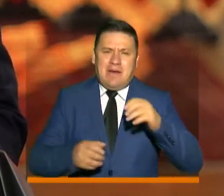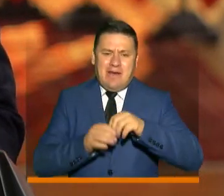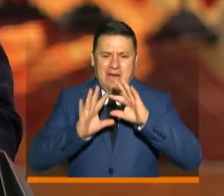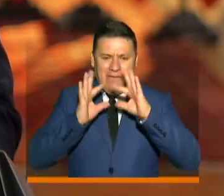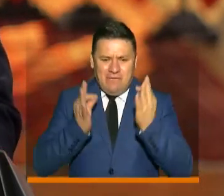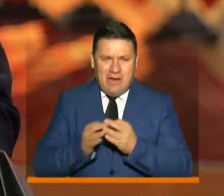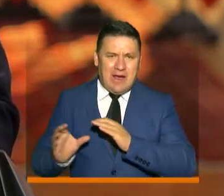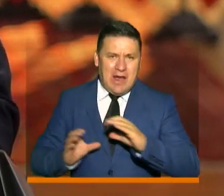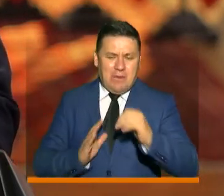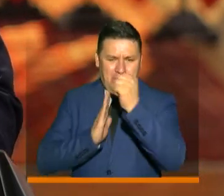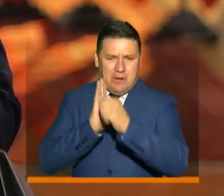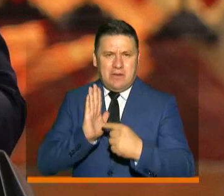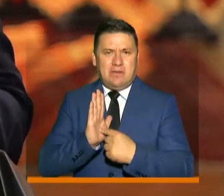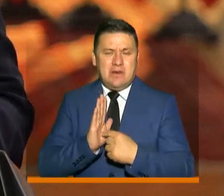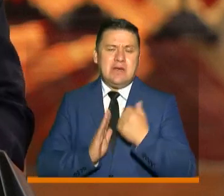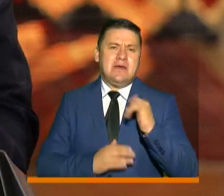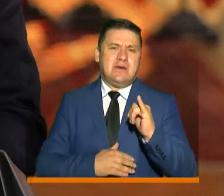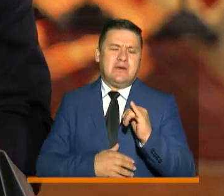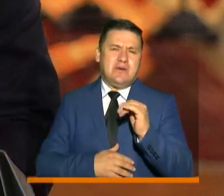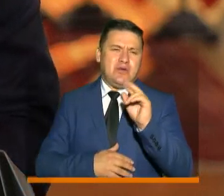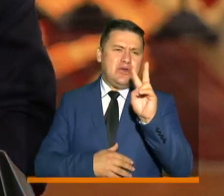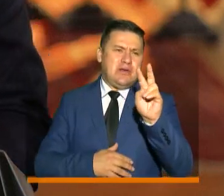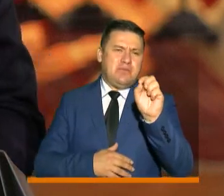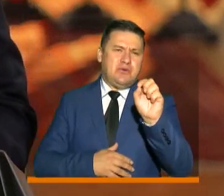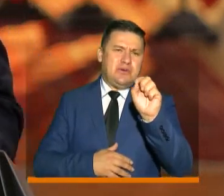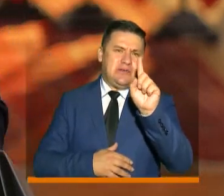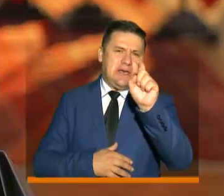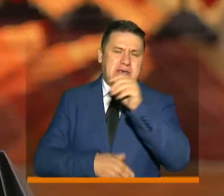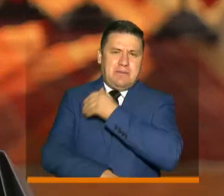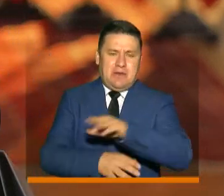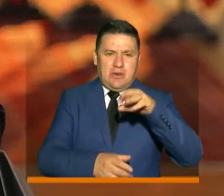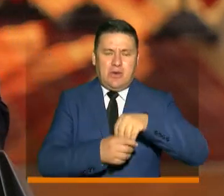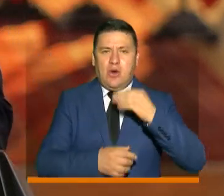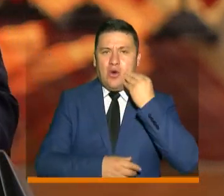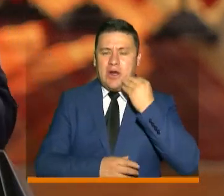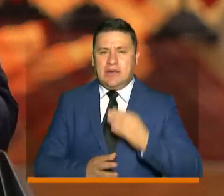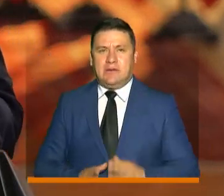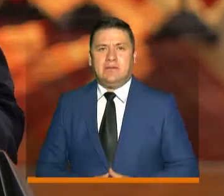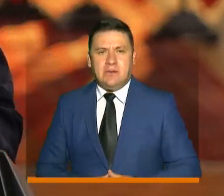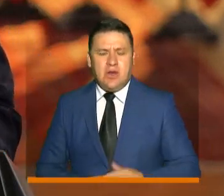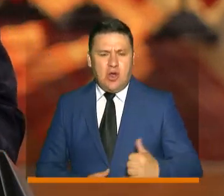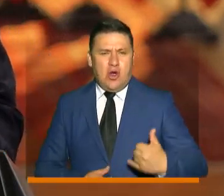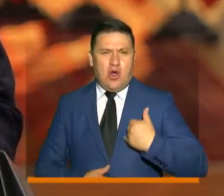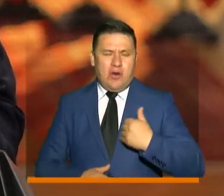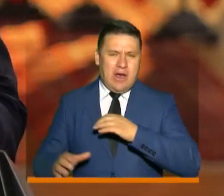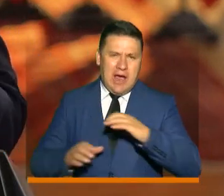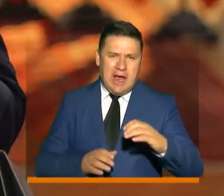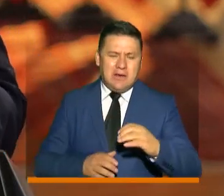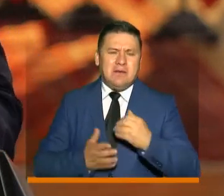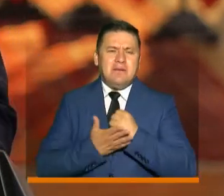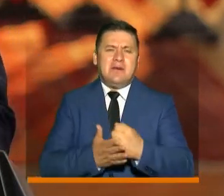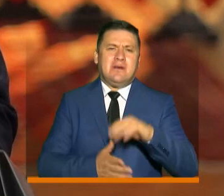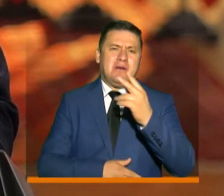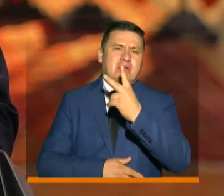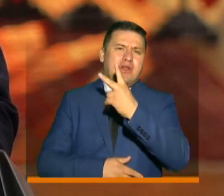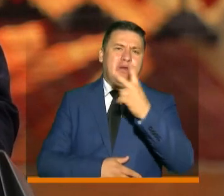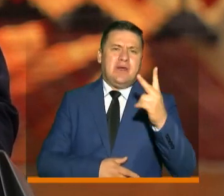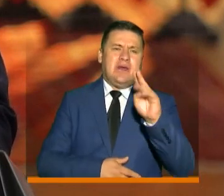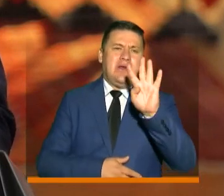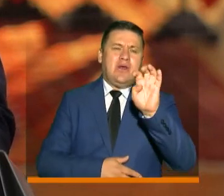familias en acción que llega a 2.6 millones de hogares de jóvenes en acción para ayudar a más de